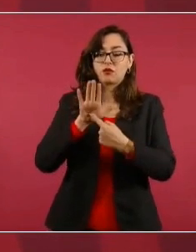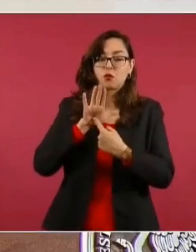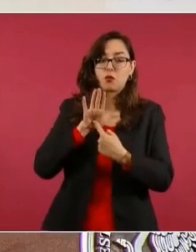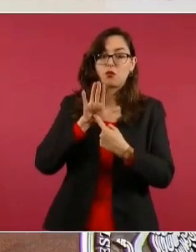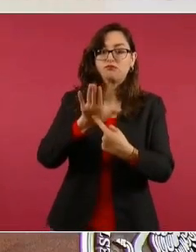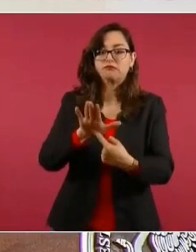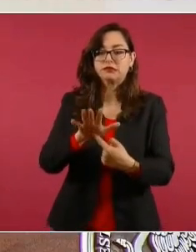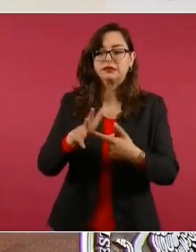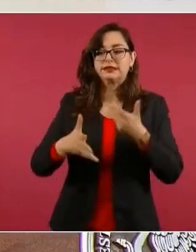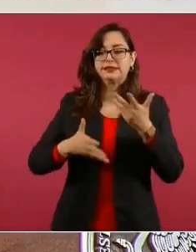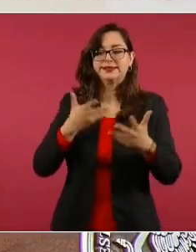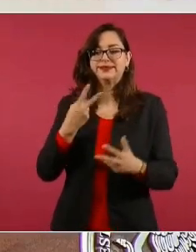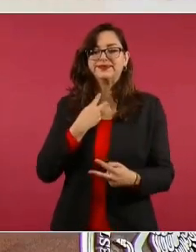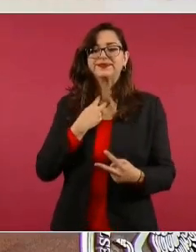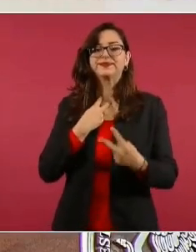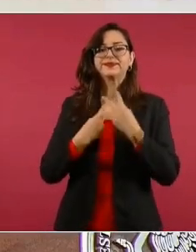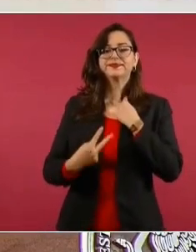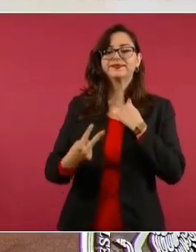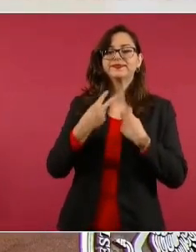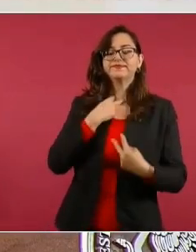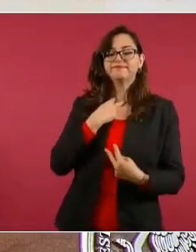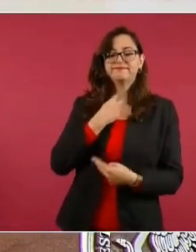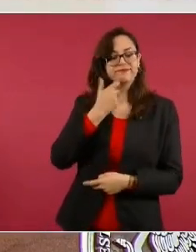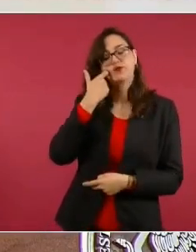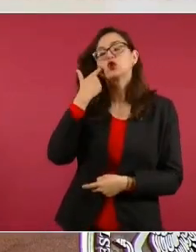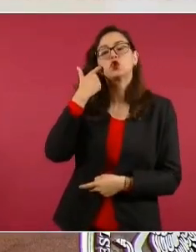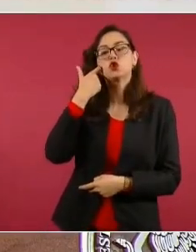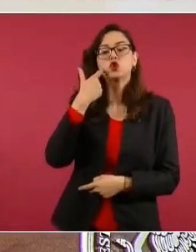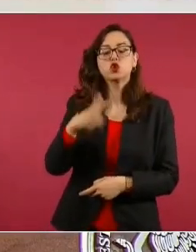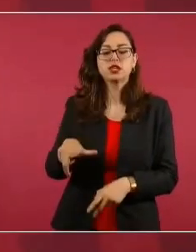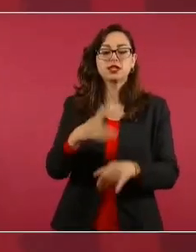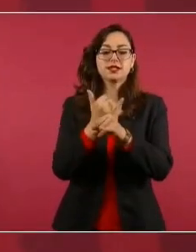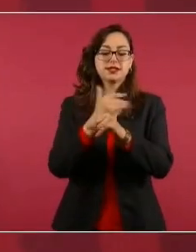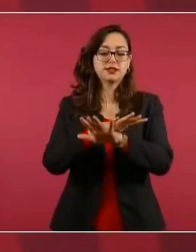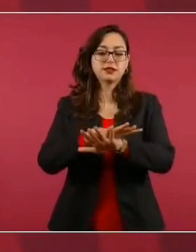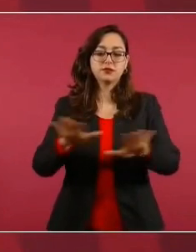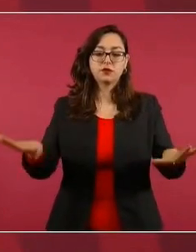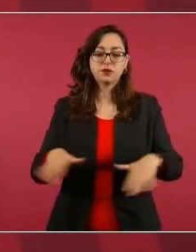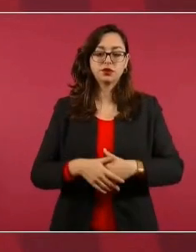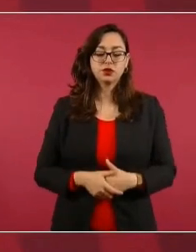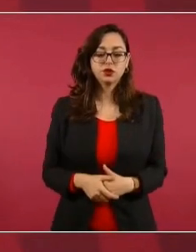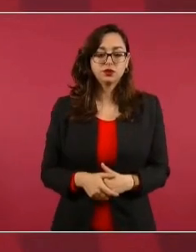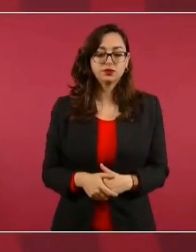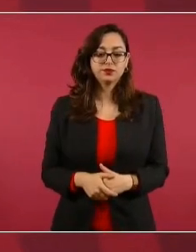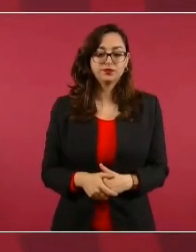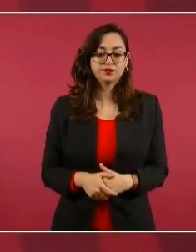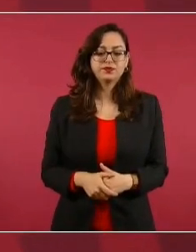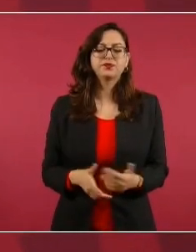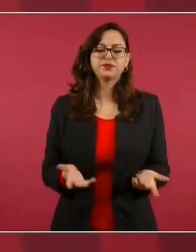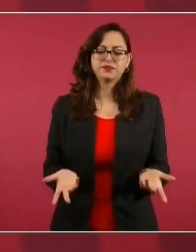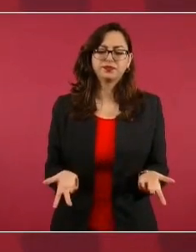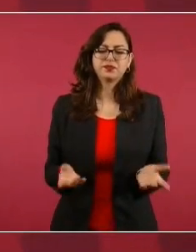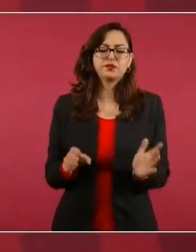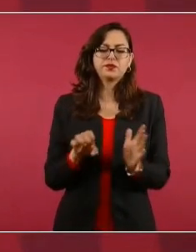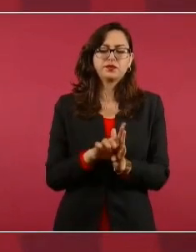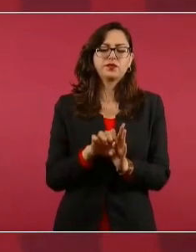que se actuara. Me dicen, por ejemplo, los asesores que me vinieron a